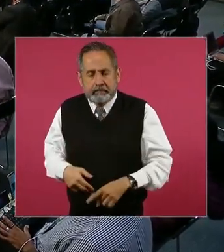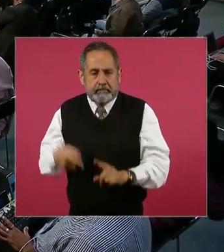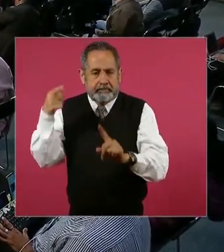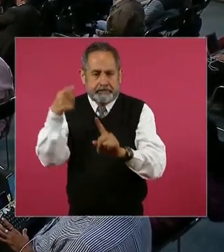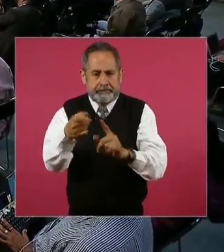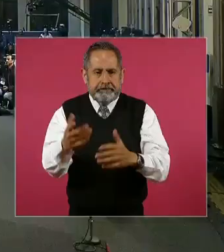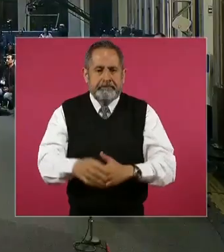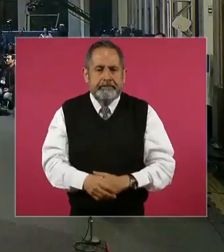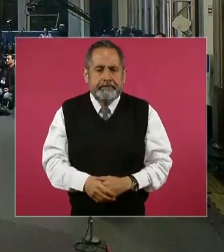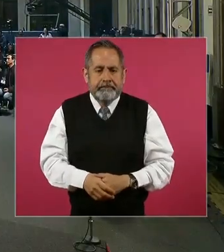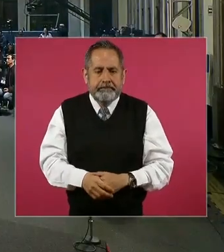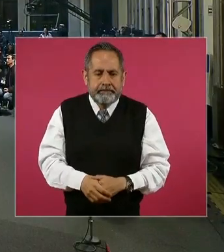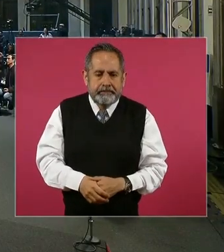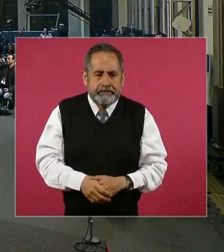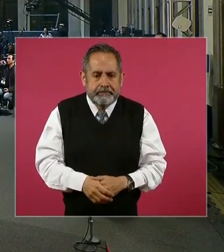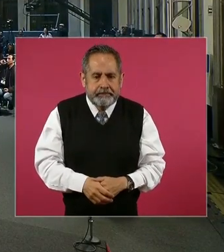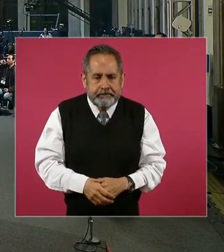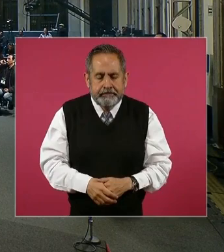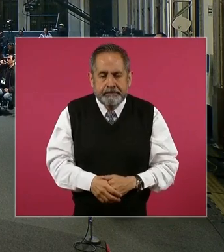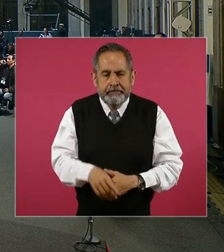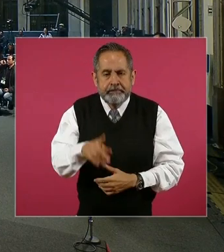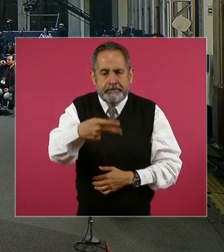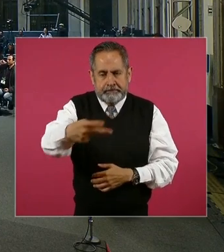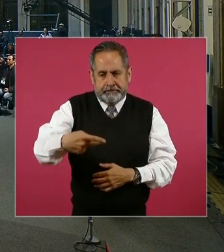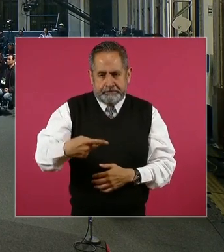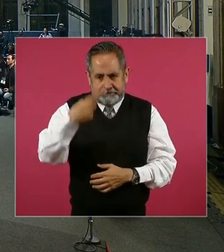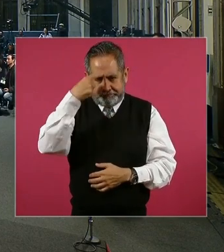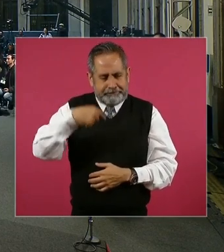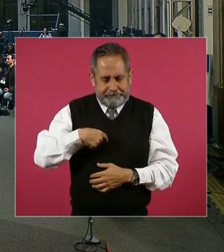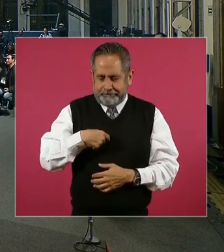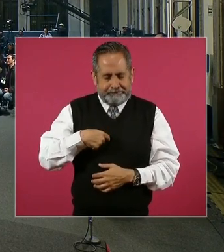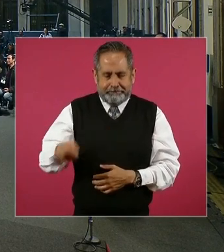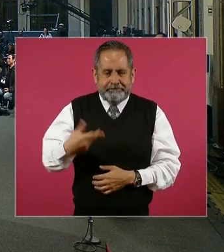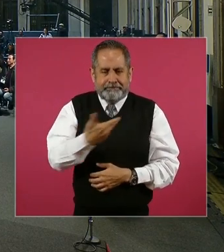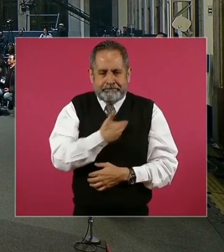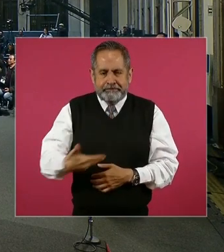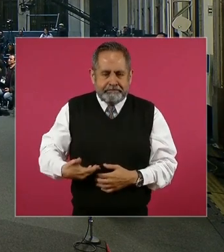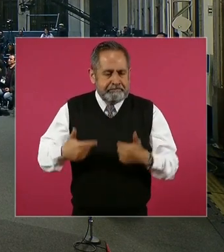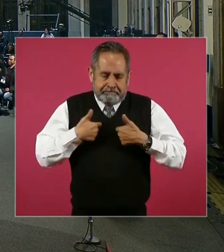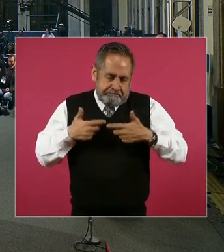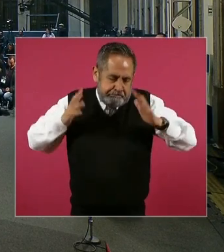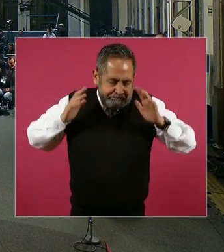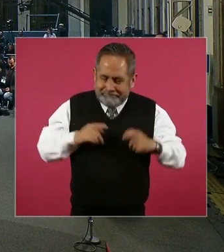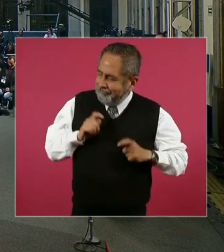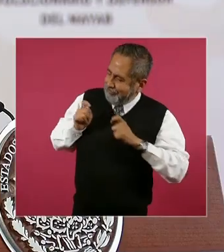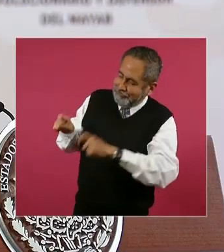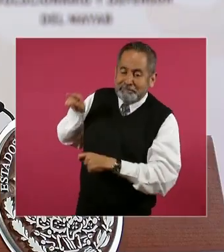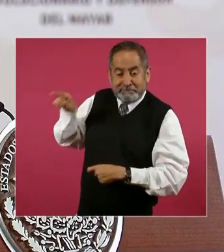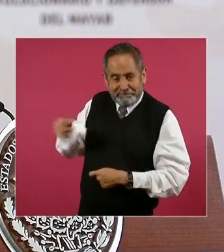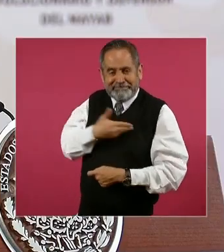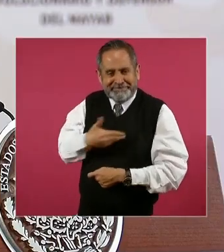bueno ya están haciendo preguntas que son para el presidente no son para mí pero